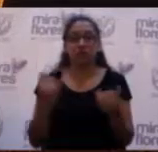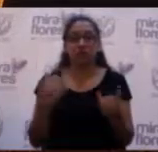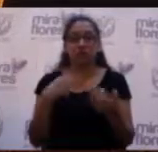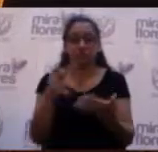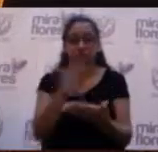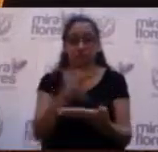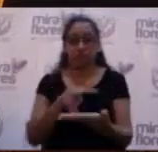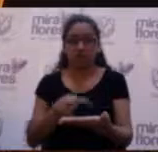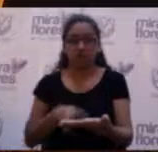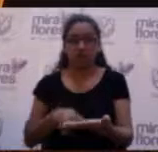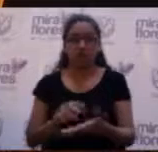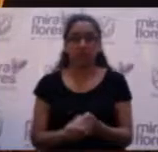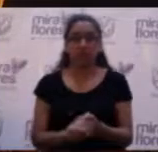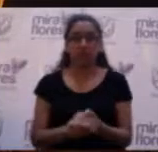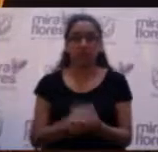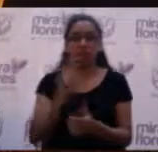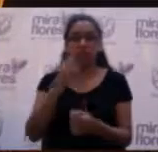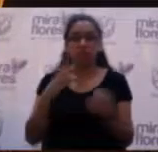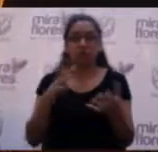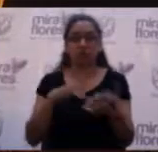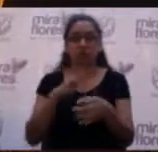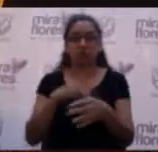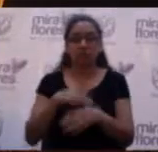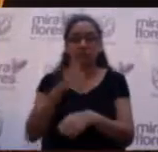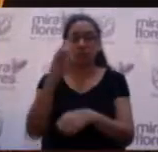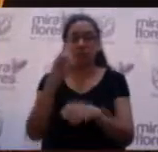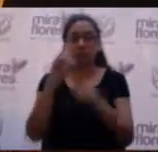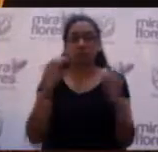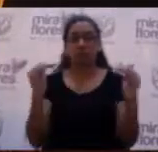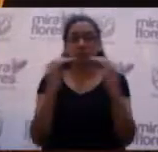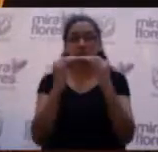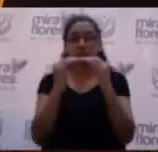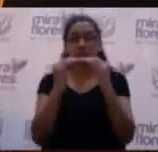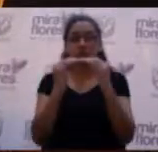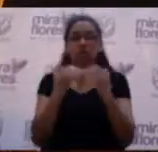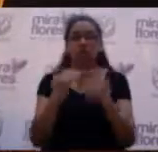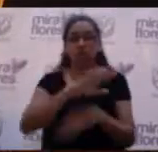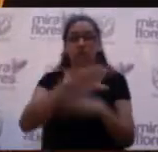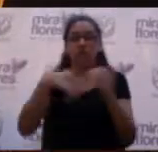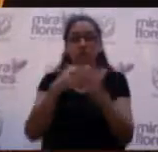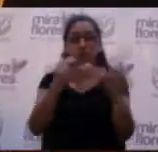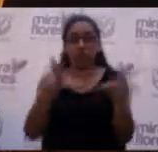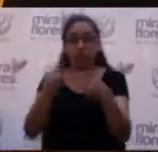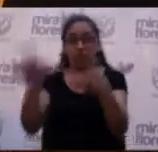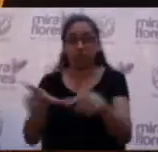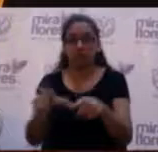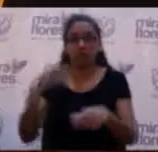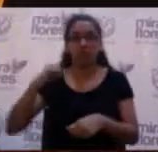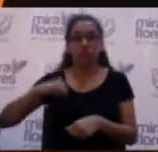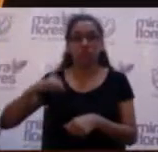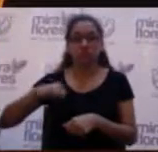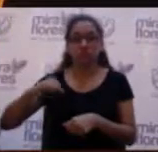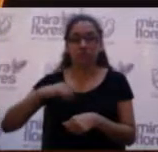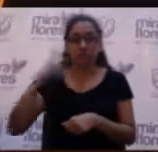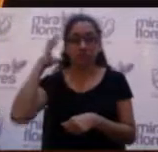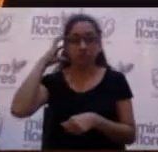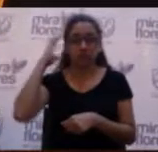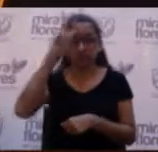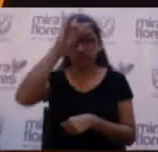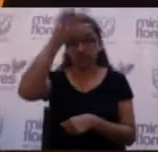lectura. Por una educación inclusiva, equitativa y de calidad en los territorios, la Municipalidad de Miraflores,